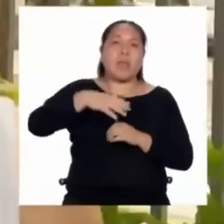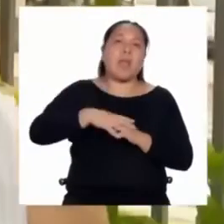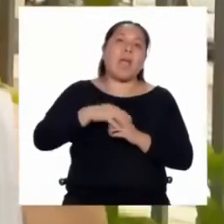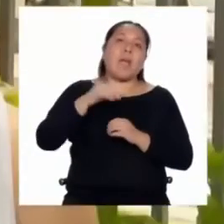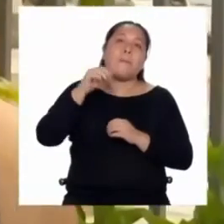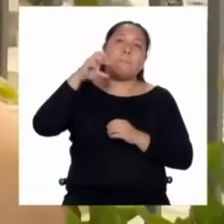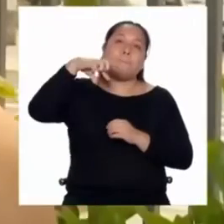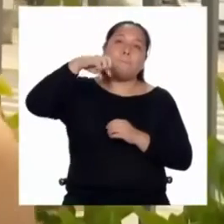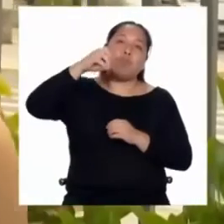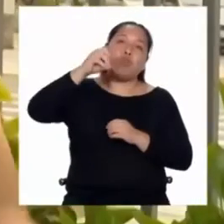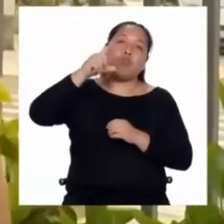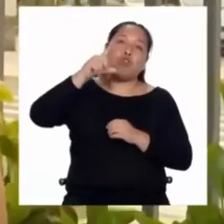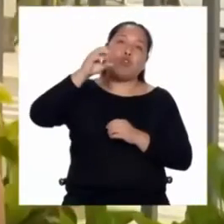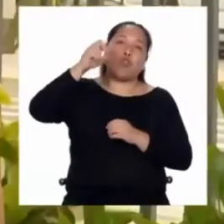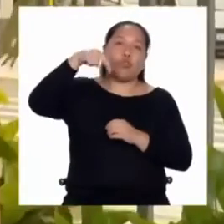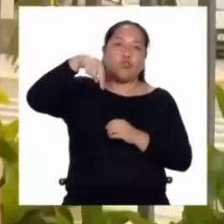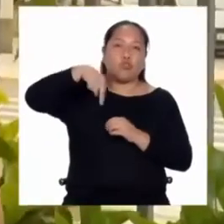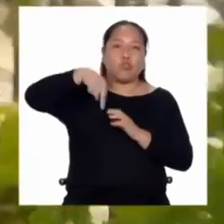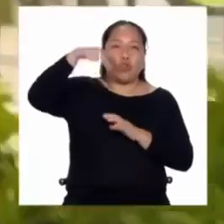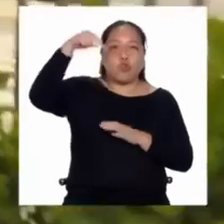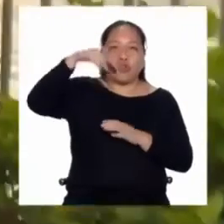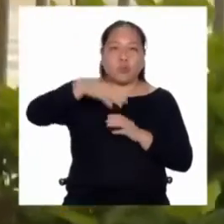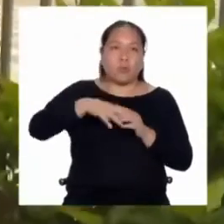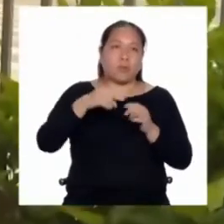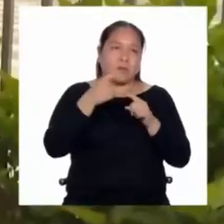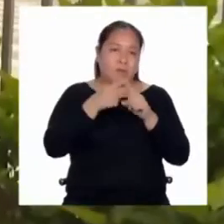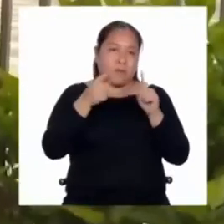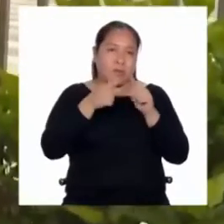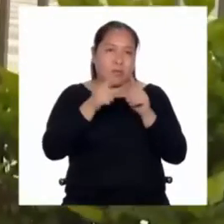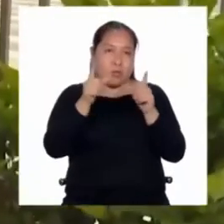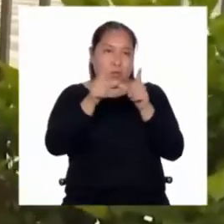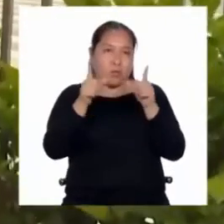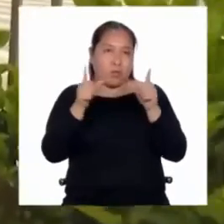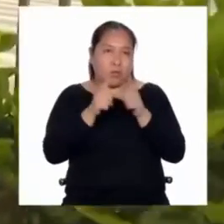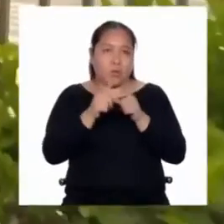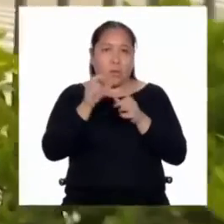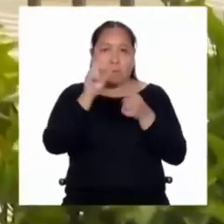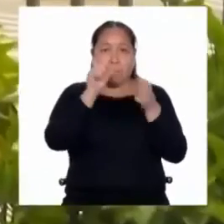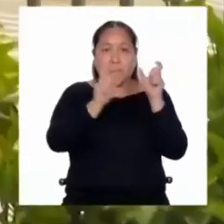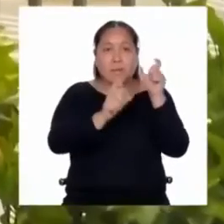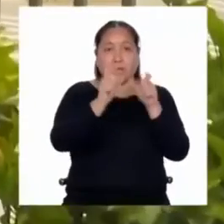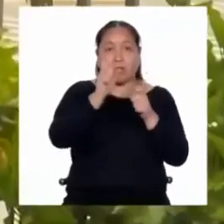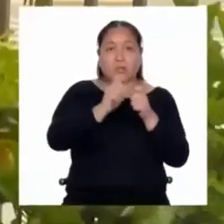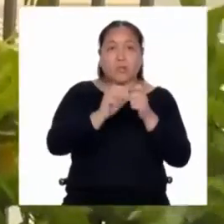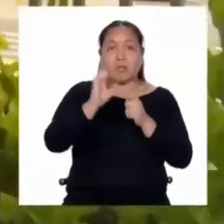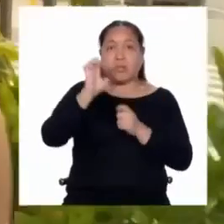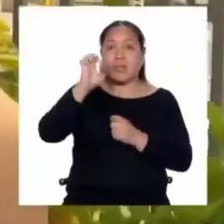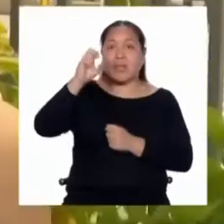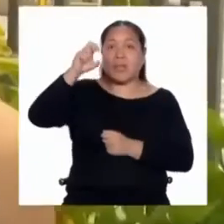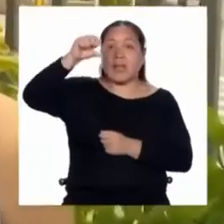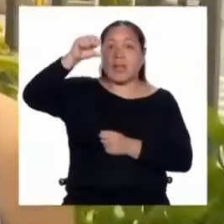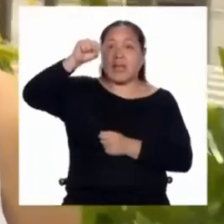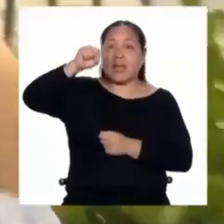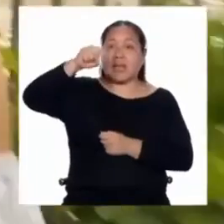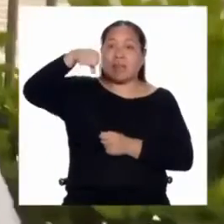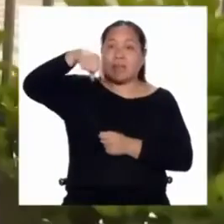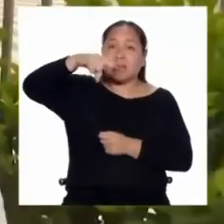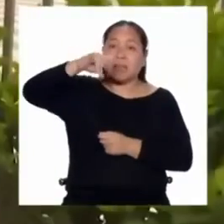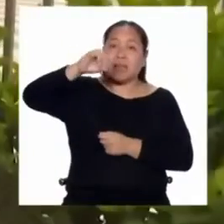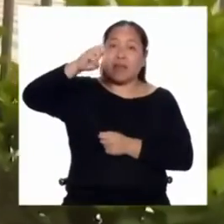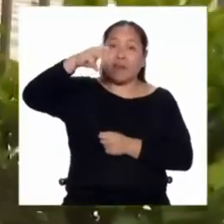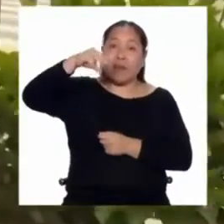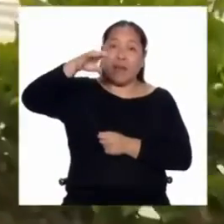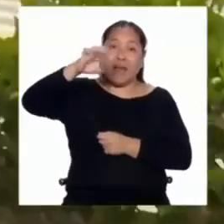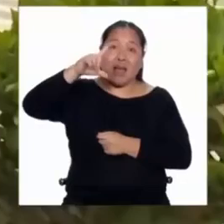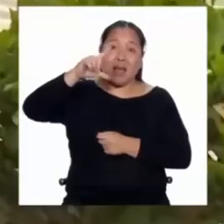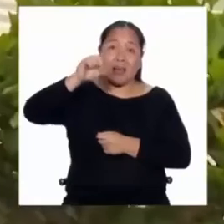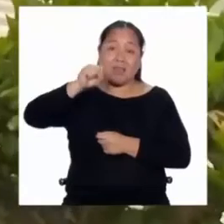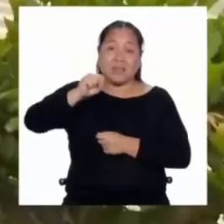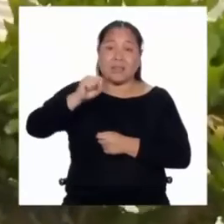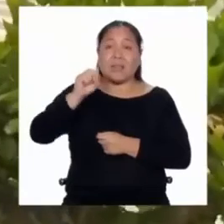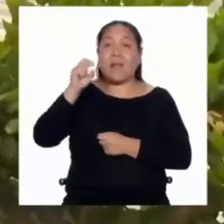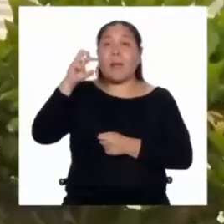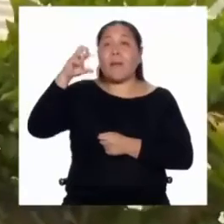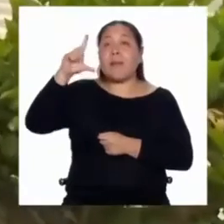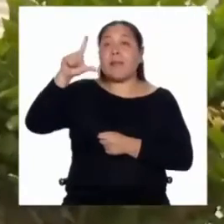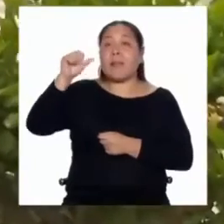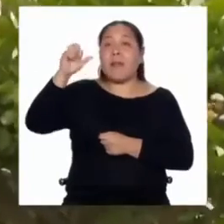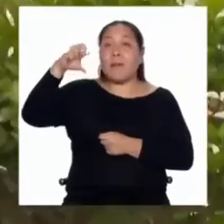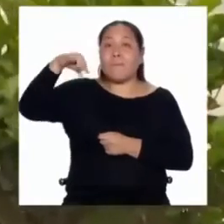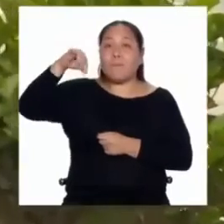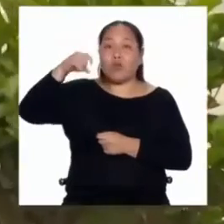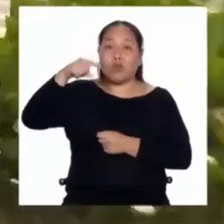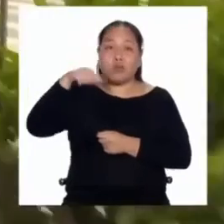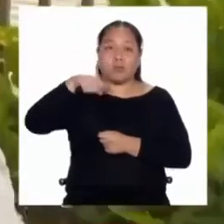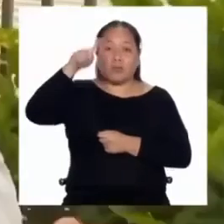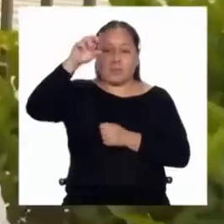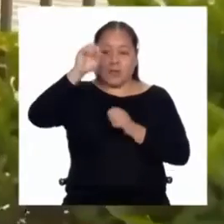y también de las regiones más pobladas, donde viven los pueblos indígenas como los esquimales y los lapones. Todo lo contrario al hemisferio sur, donde